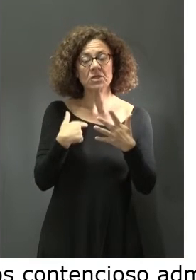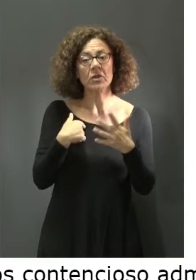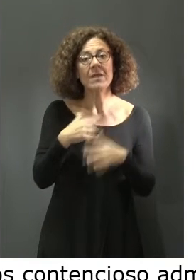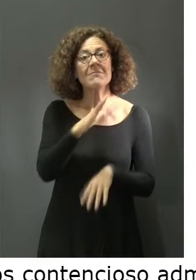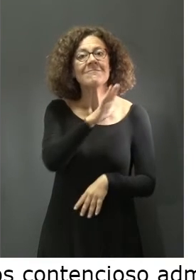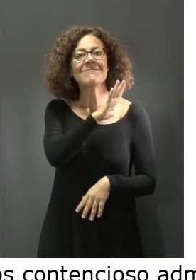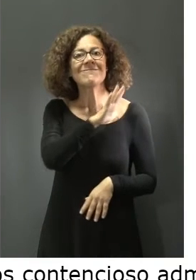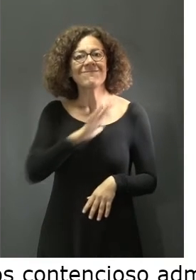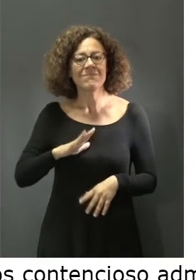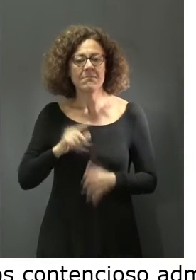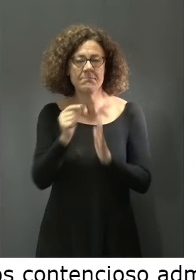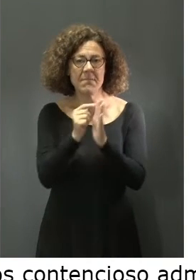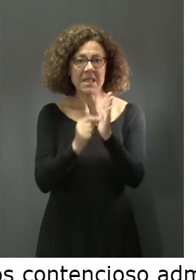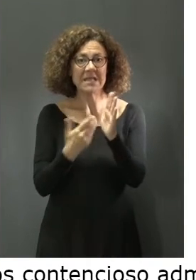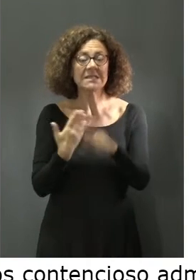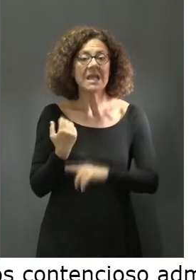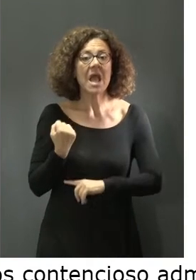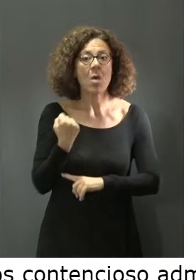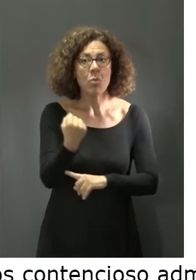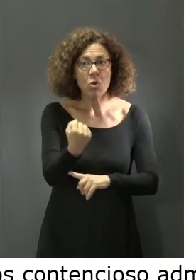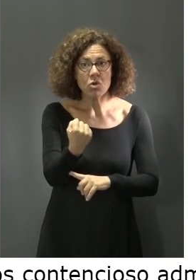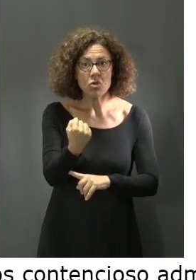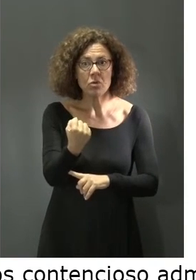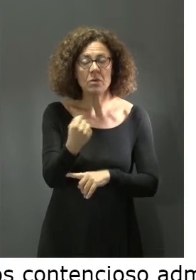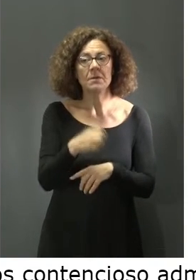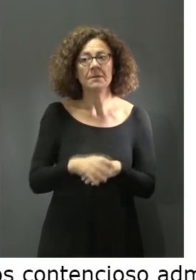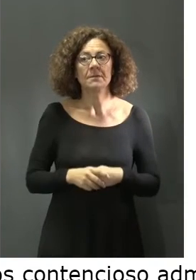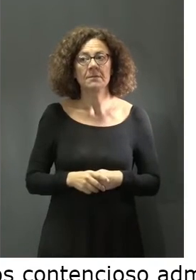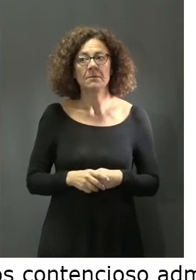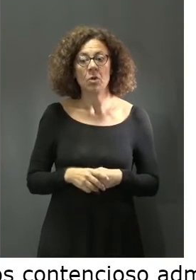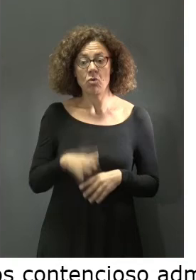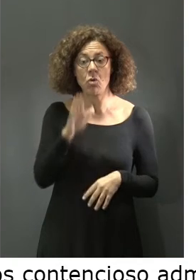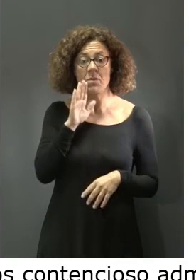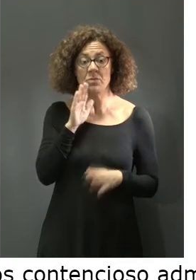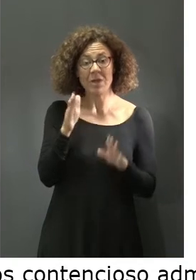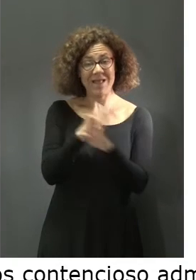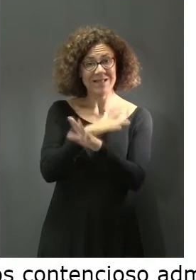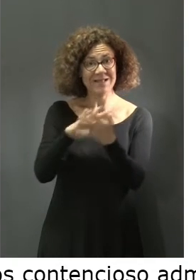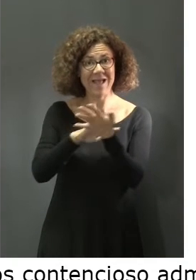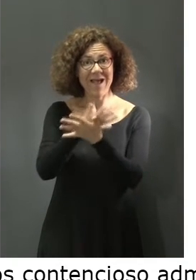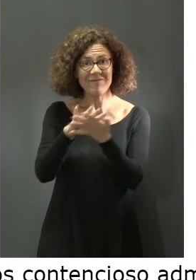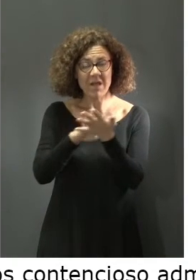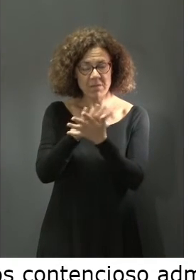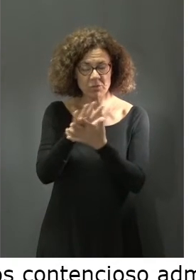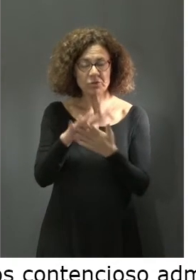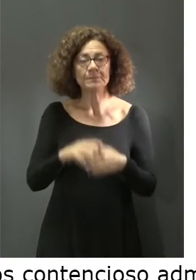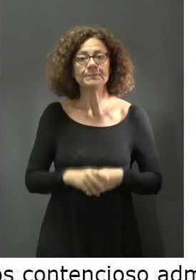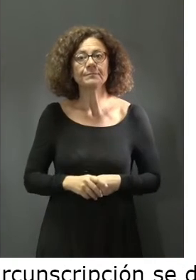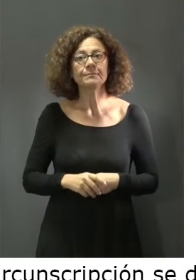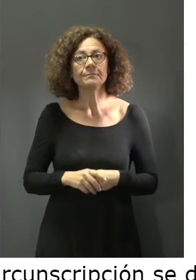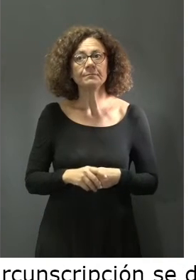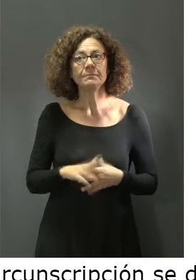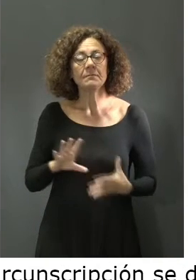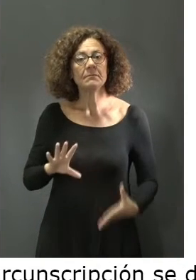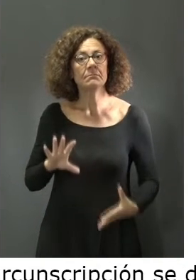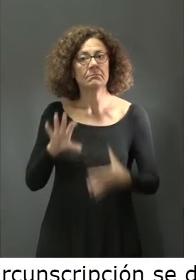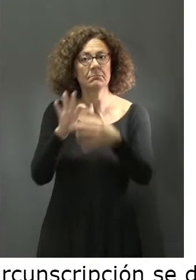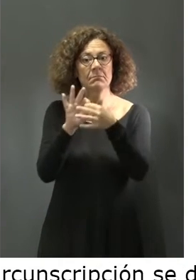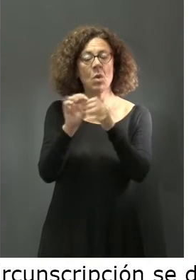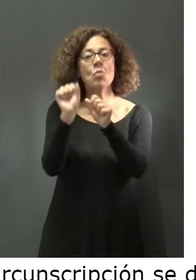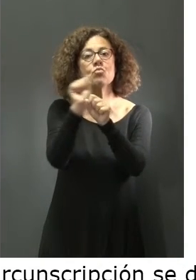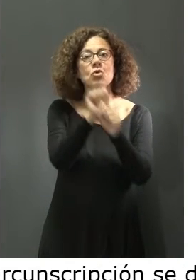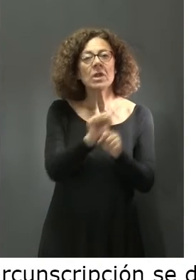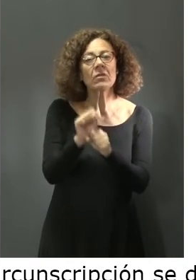de medidas de apoyo, en línea con lo que estábamos apuntando inicialmente, relacionado con la